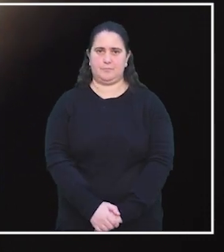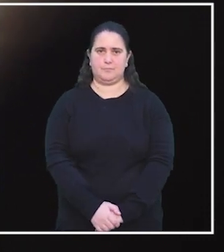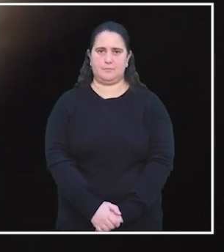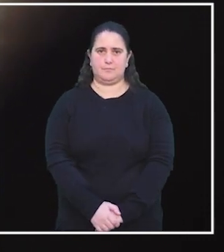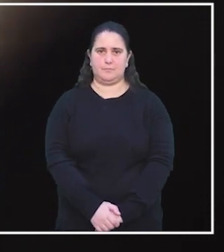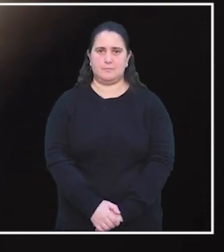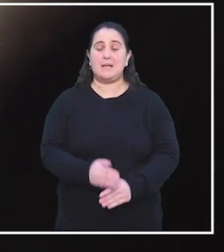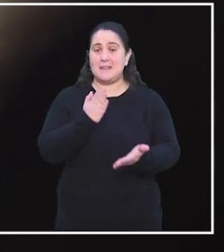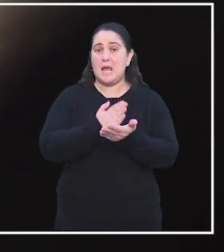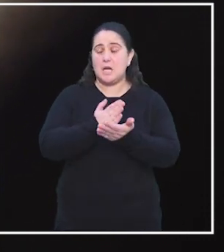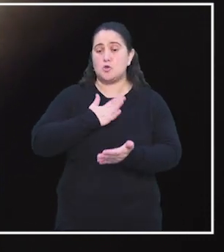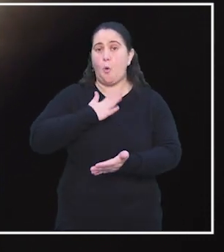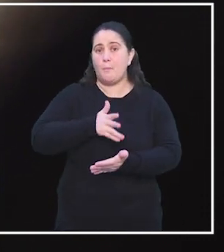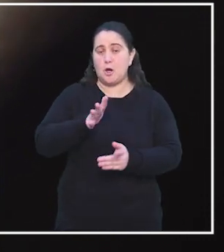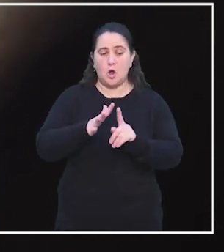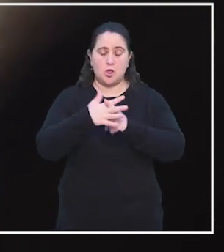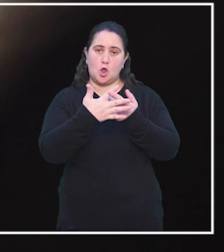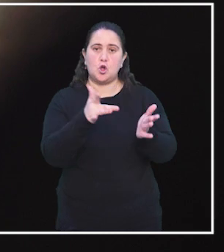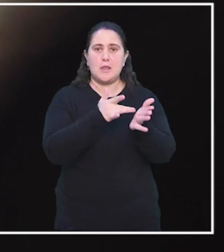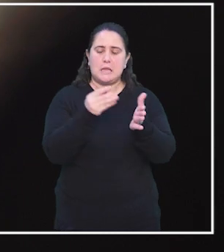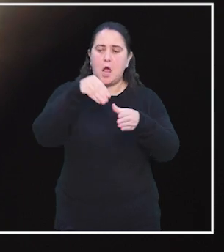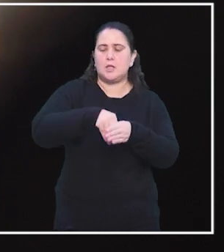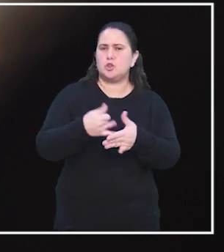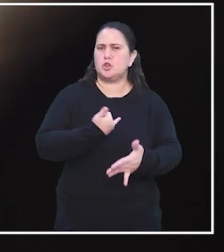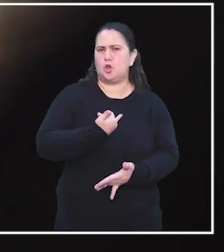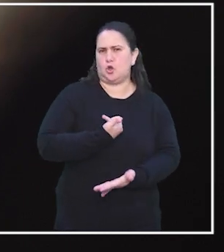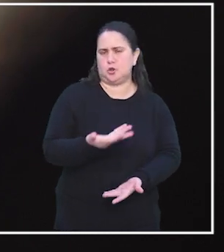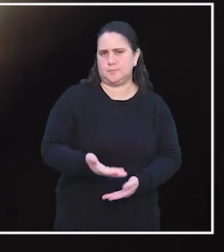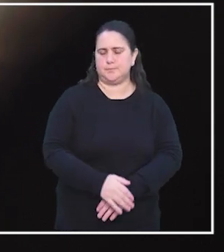¿Cómo se juegan estos derechos en el entorno digital?